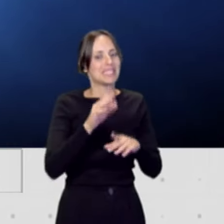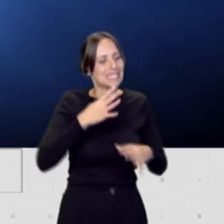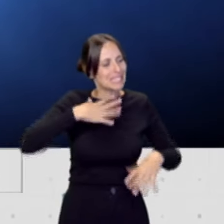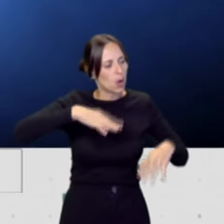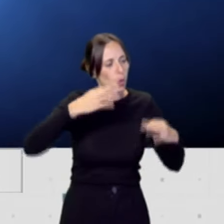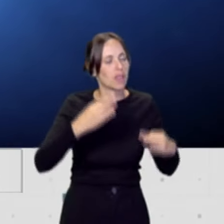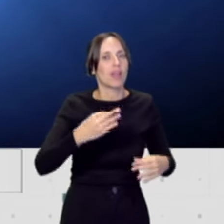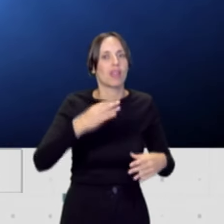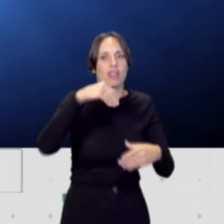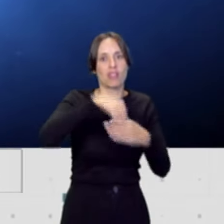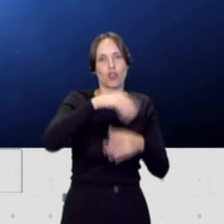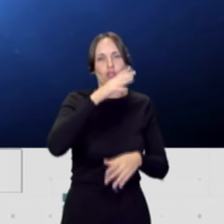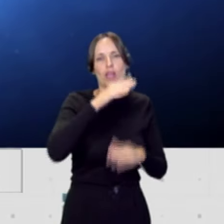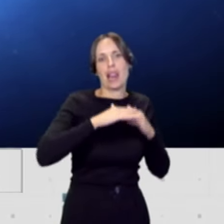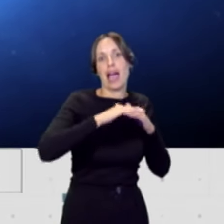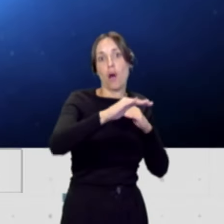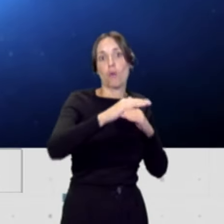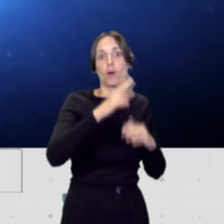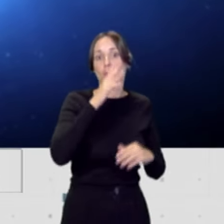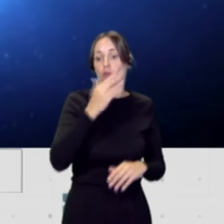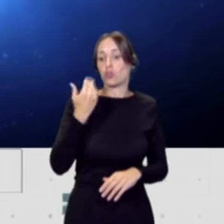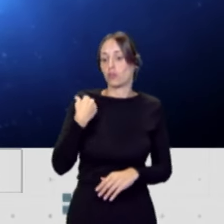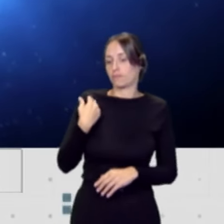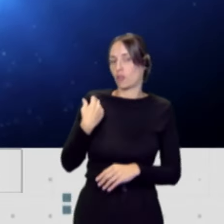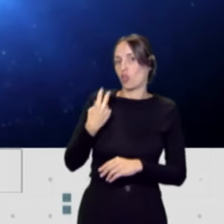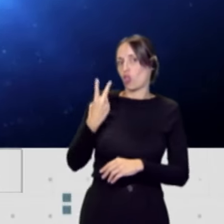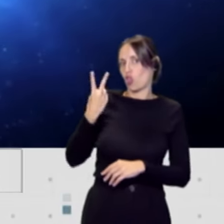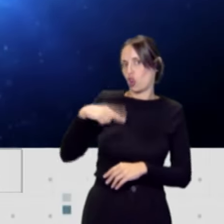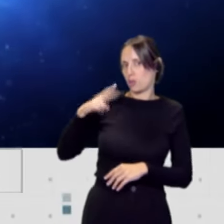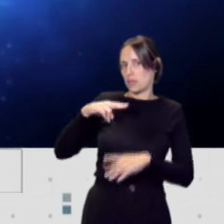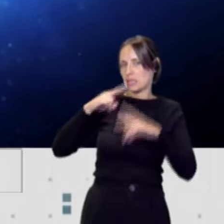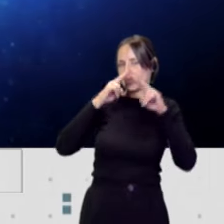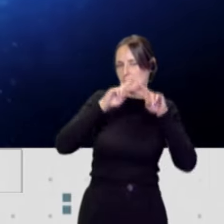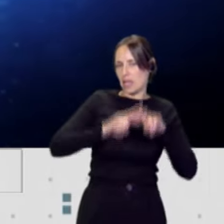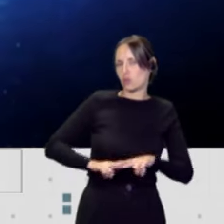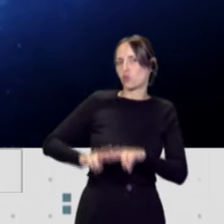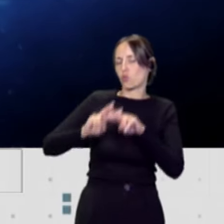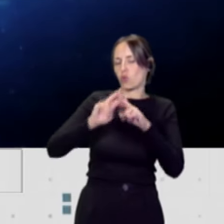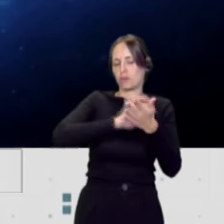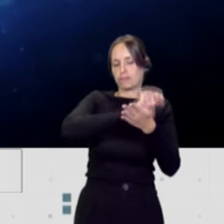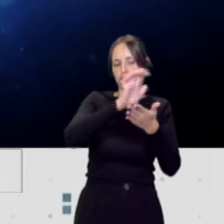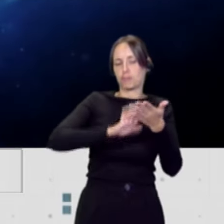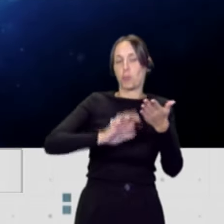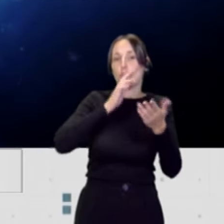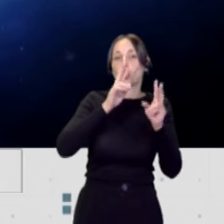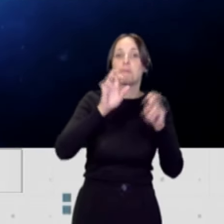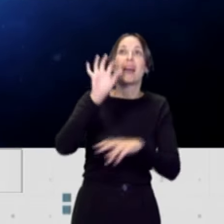Yo he elaborado un estudio de los últimos dos meses, donde debido al cambio climático, inundaciones,